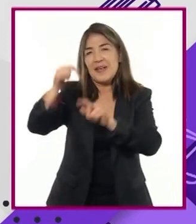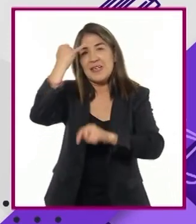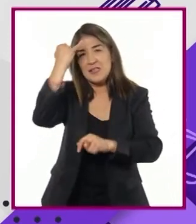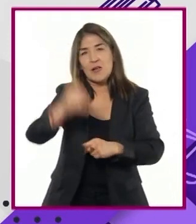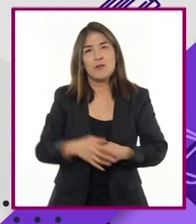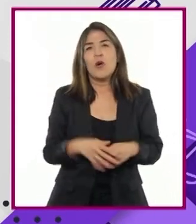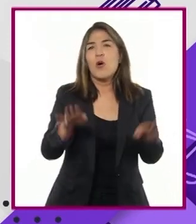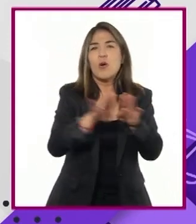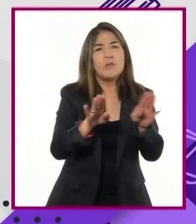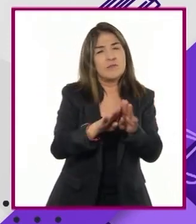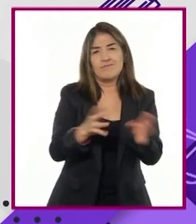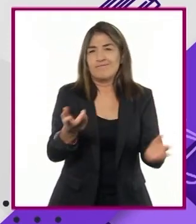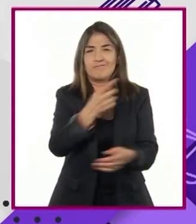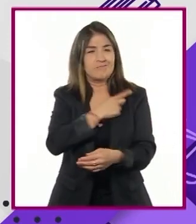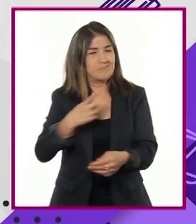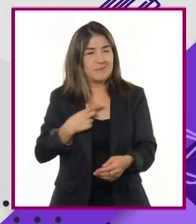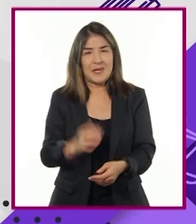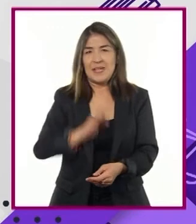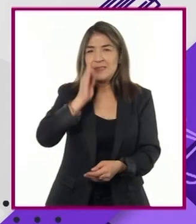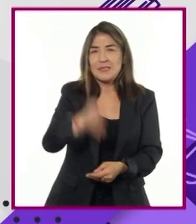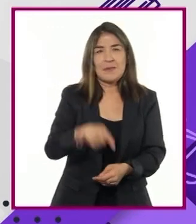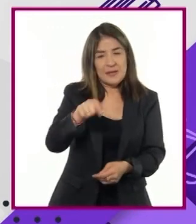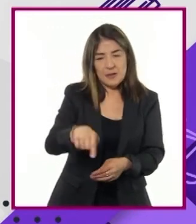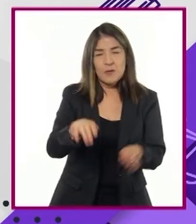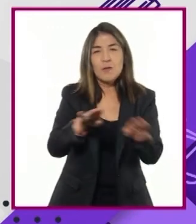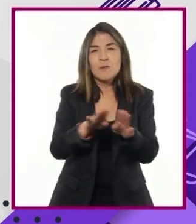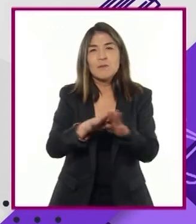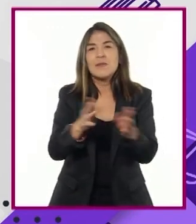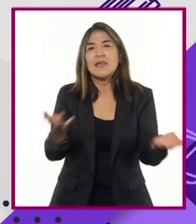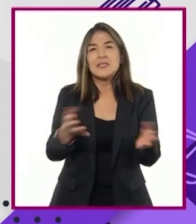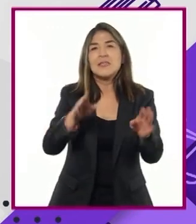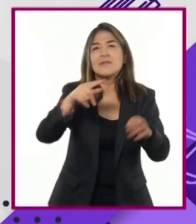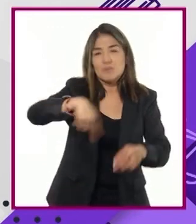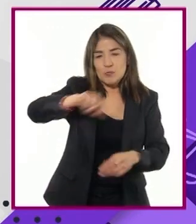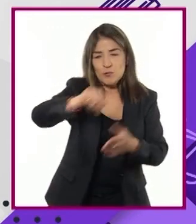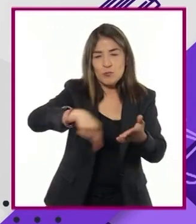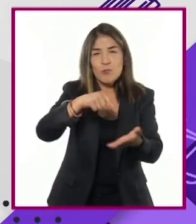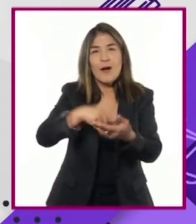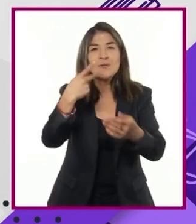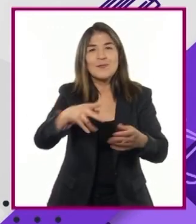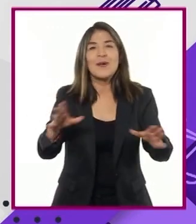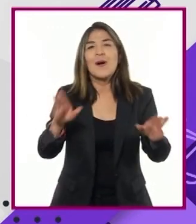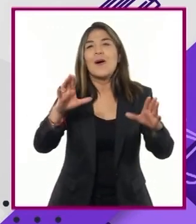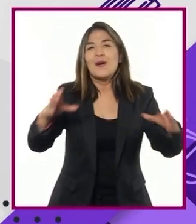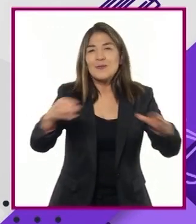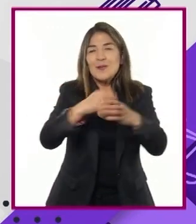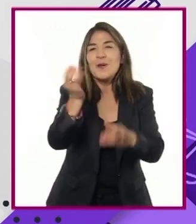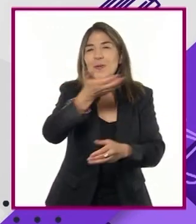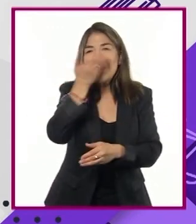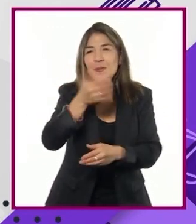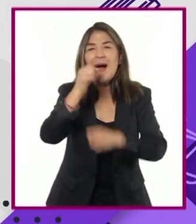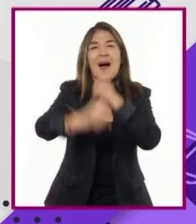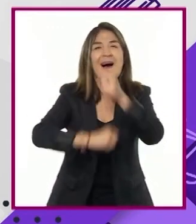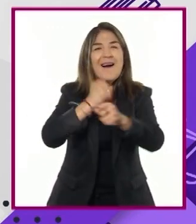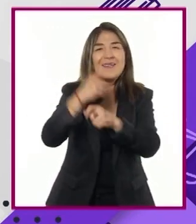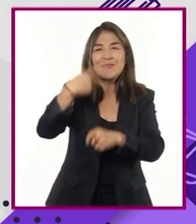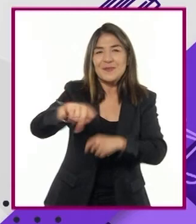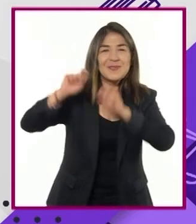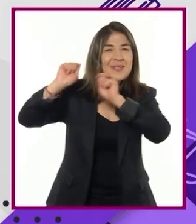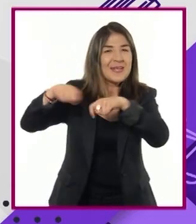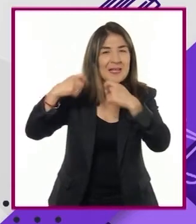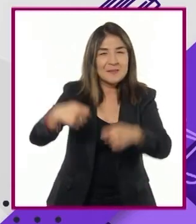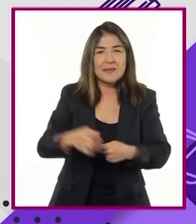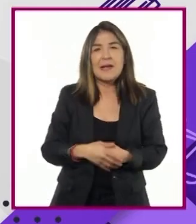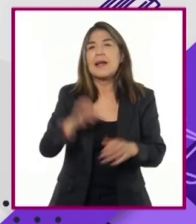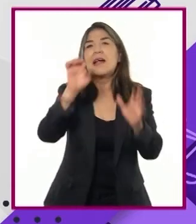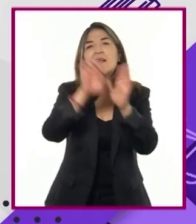deben aceptar porque implicaría desintegrar la comunidad y abandonar tradiciones de muchos años. Por ejemplo, nadie